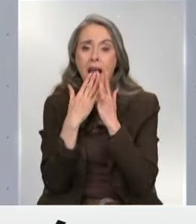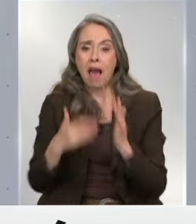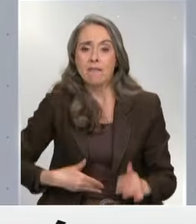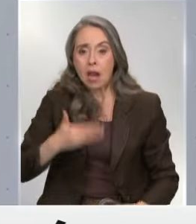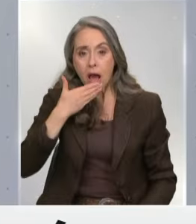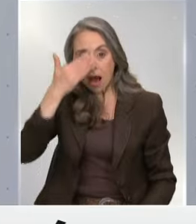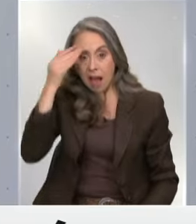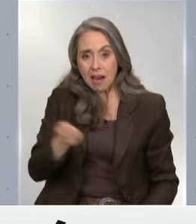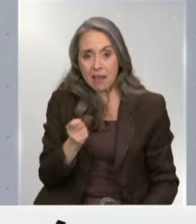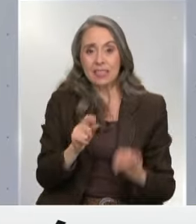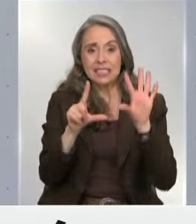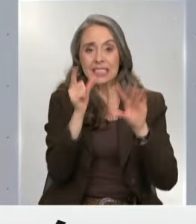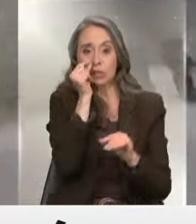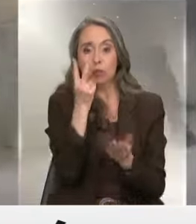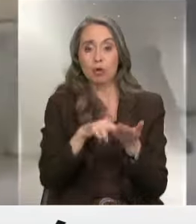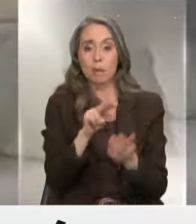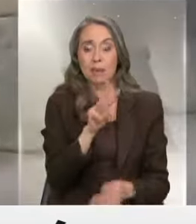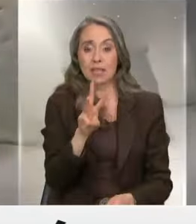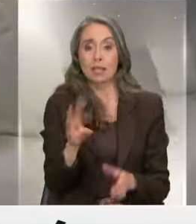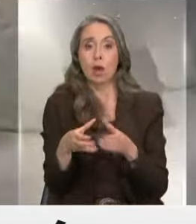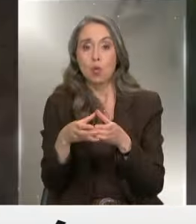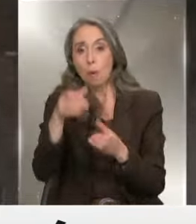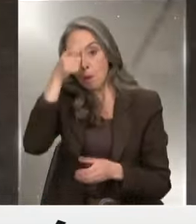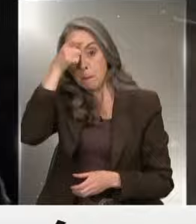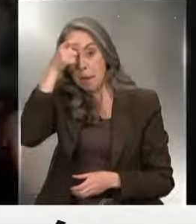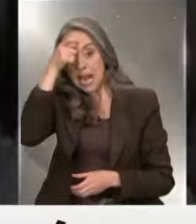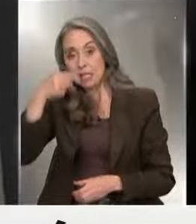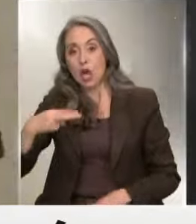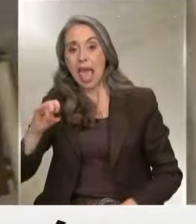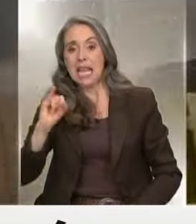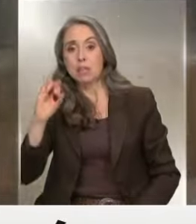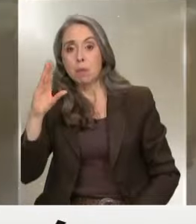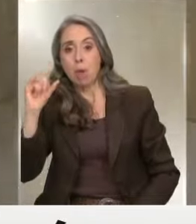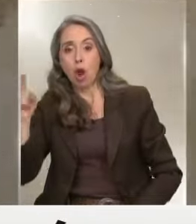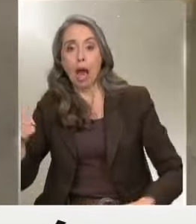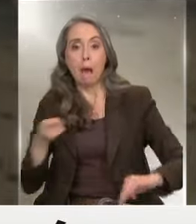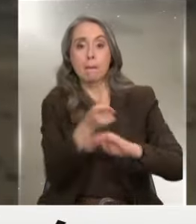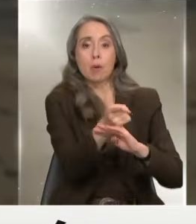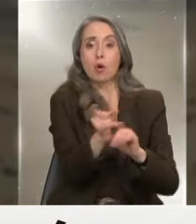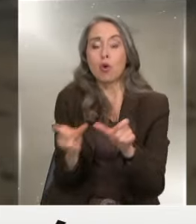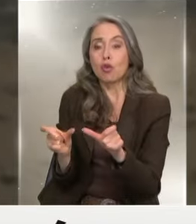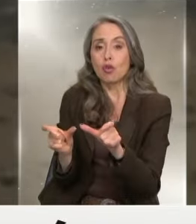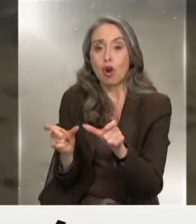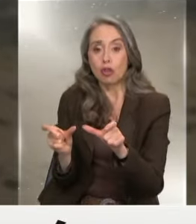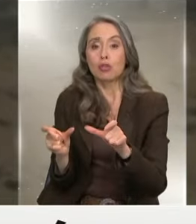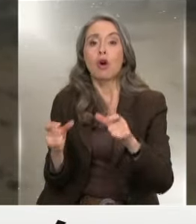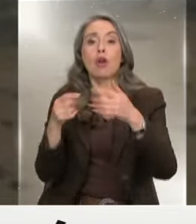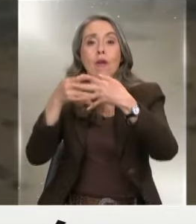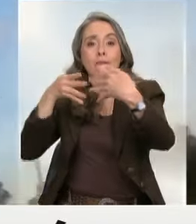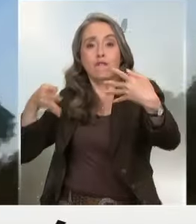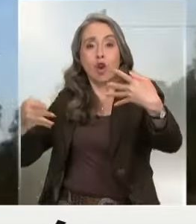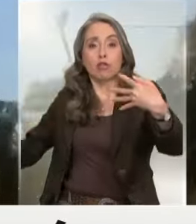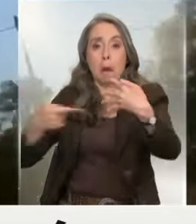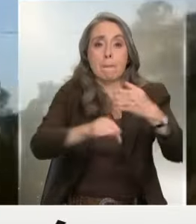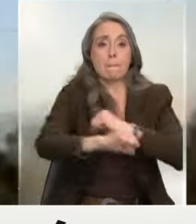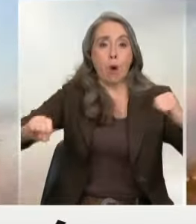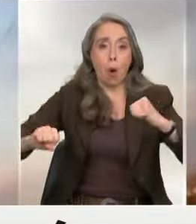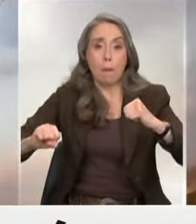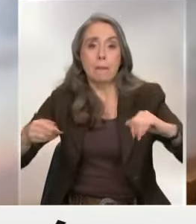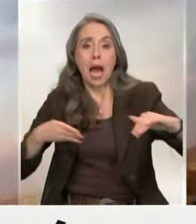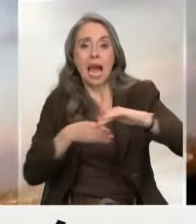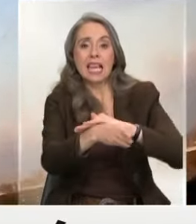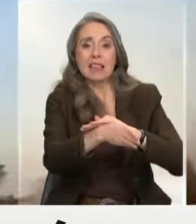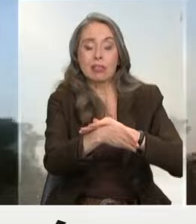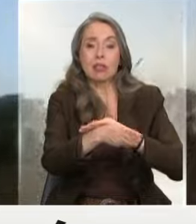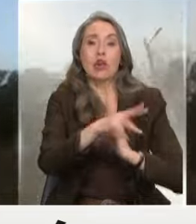El 7 de octubre de 2023, el grupo palestino disparó contra los puestos de control, detonó la reja fronteriza e ingresó a territorio